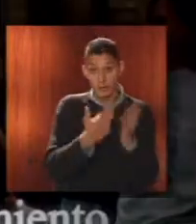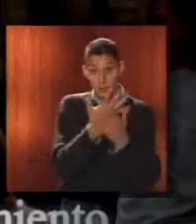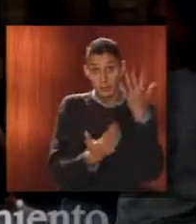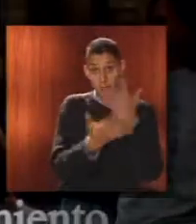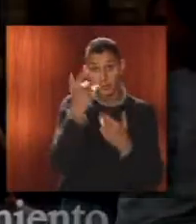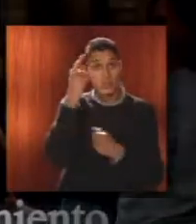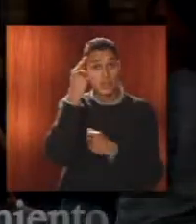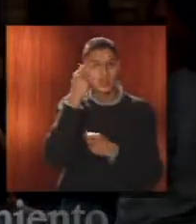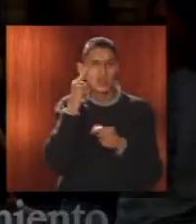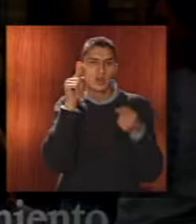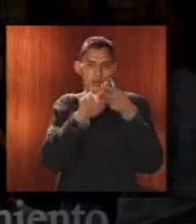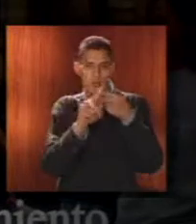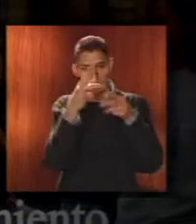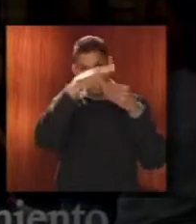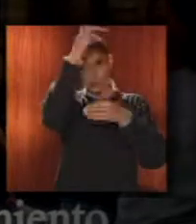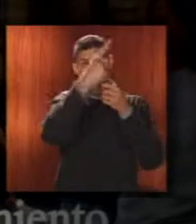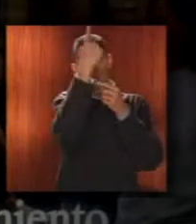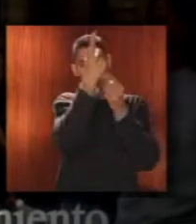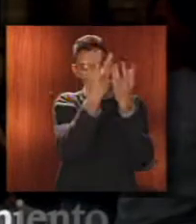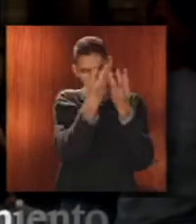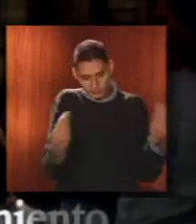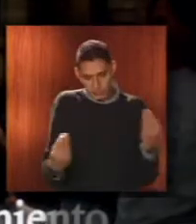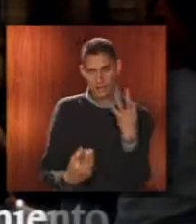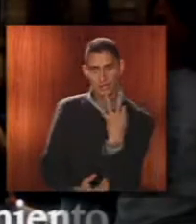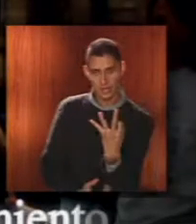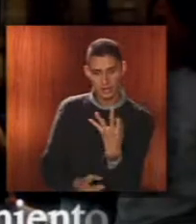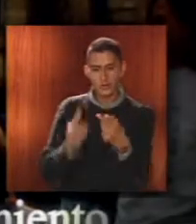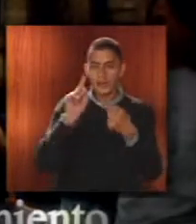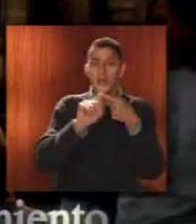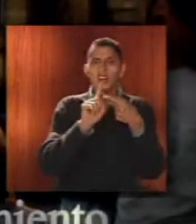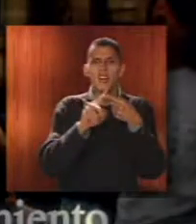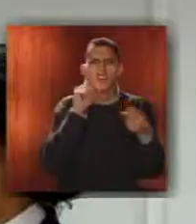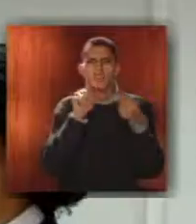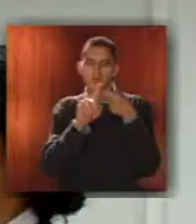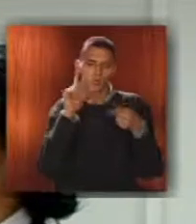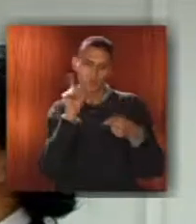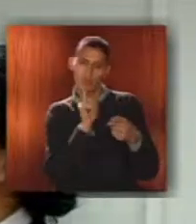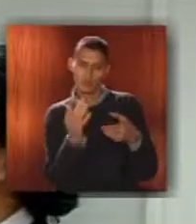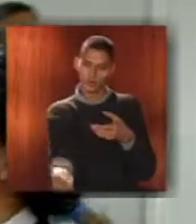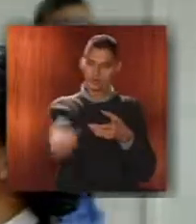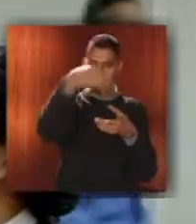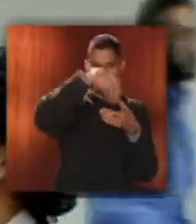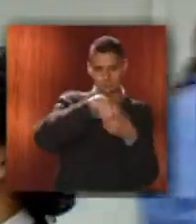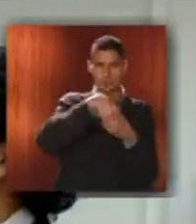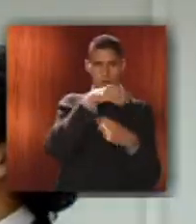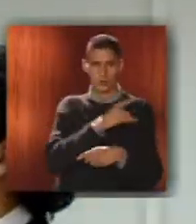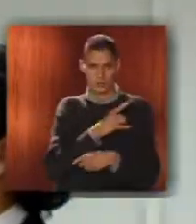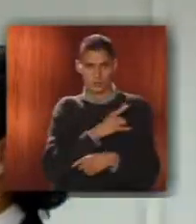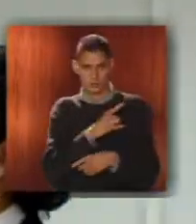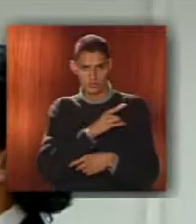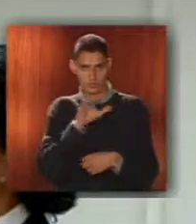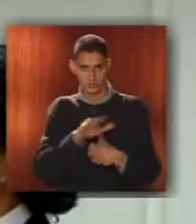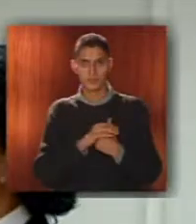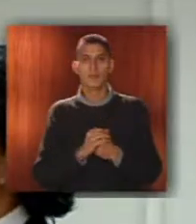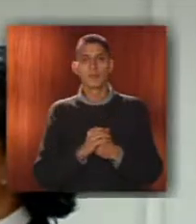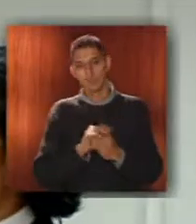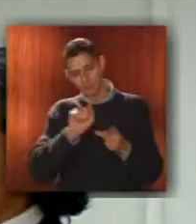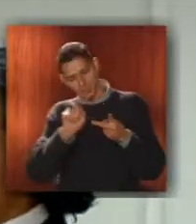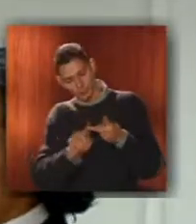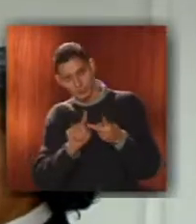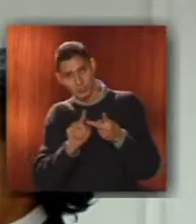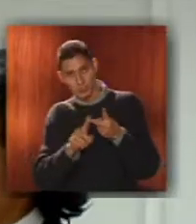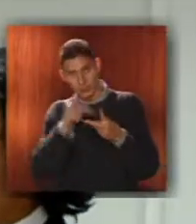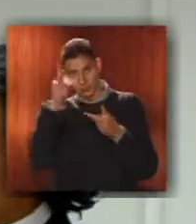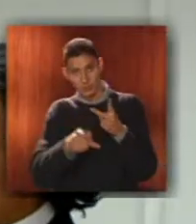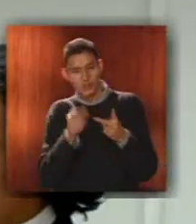El proyecto Manos y Pensamiento se divide en tres subproyectos. El primero que busca la inclusión de personas sordas